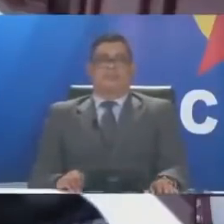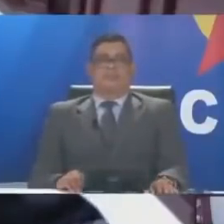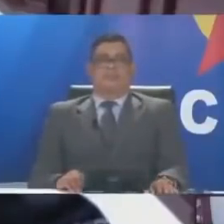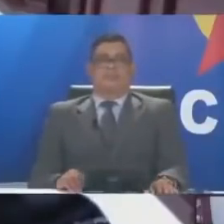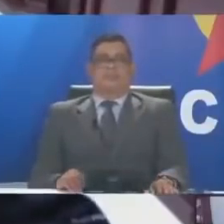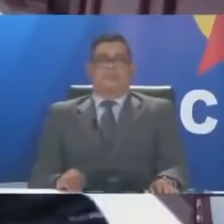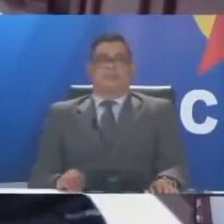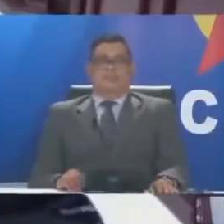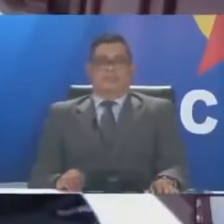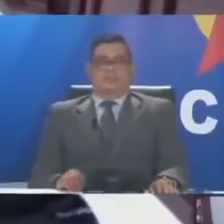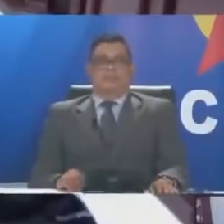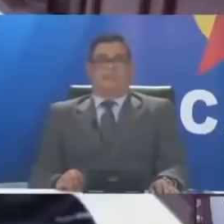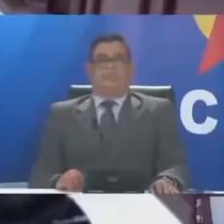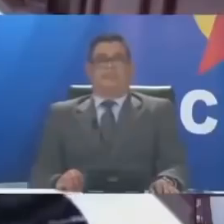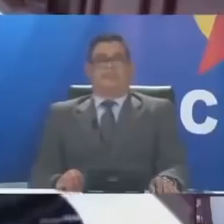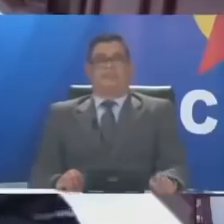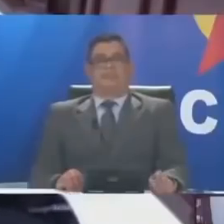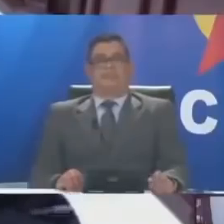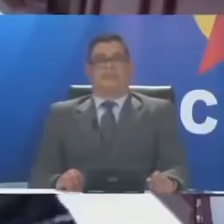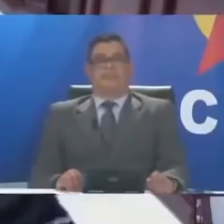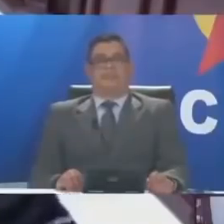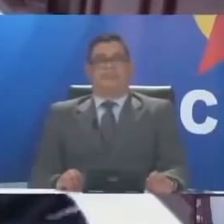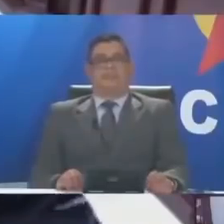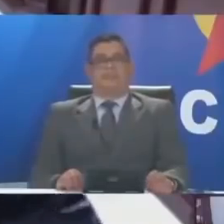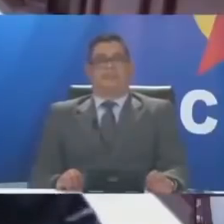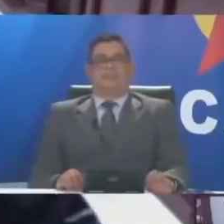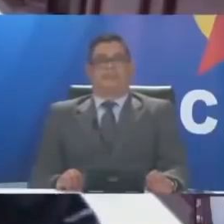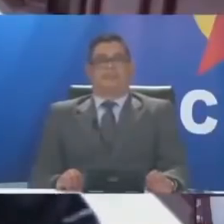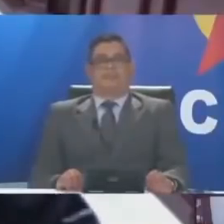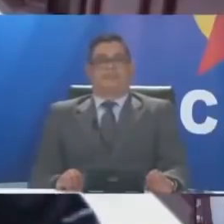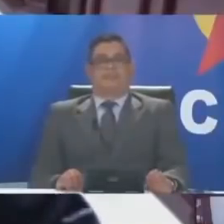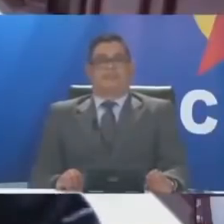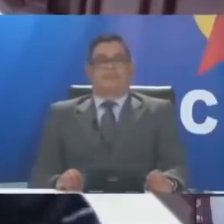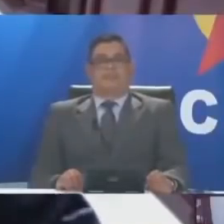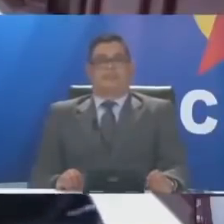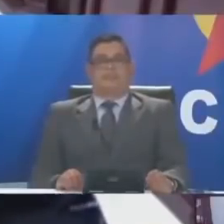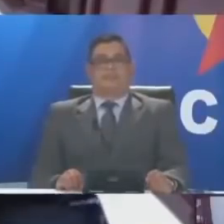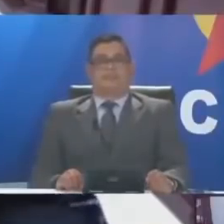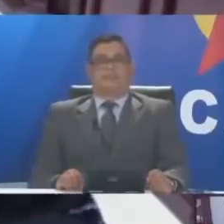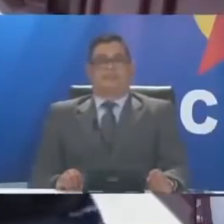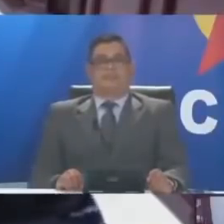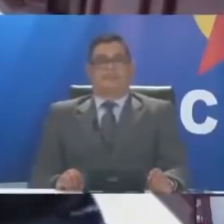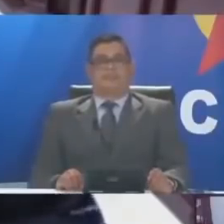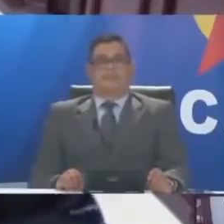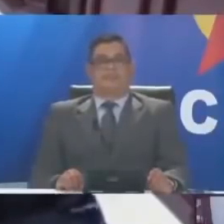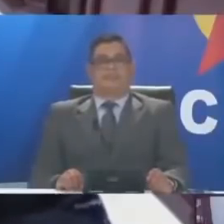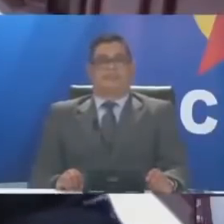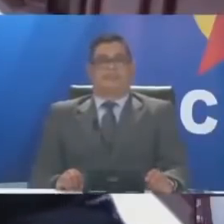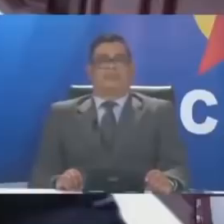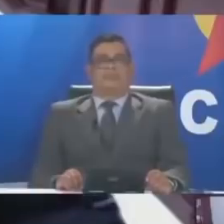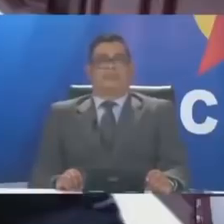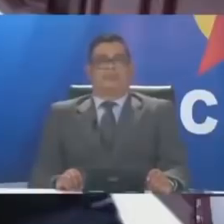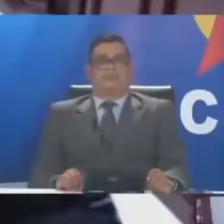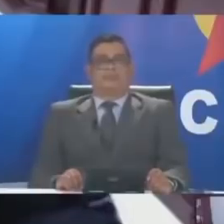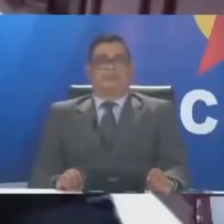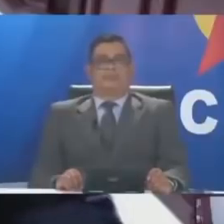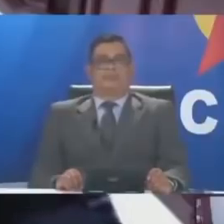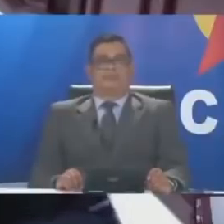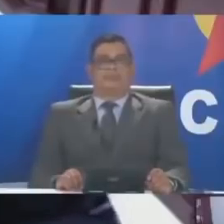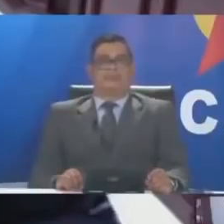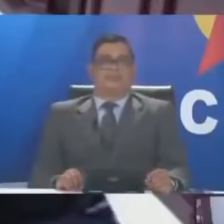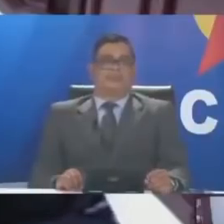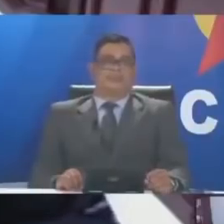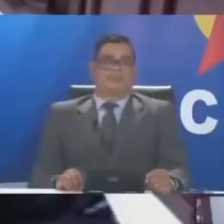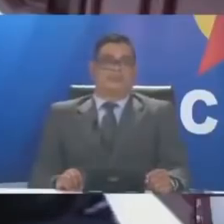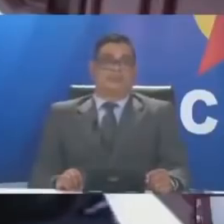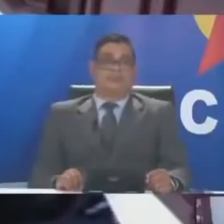ustedes mis queridos políticos cuando tenían esa edad eran más inquietos andamos pintando paredes quemando